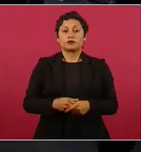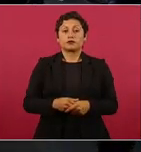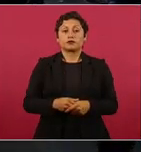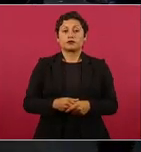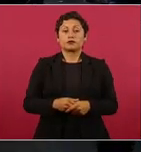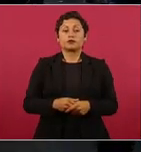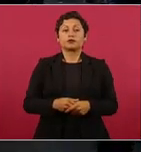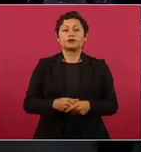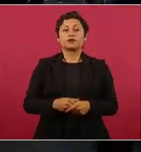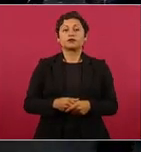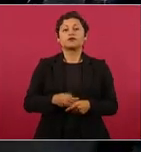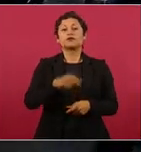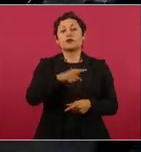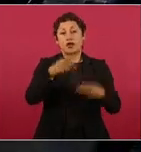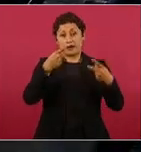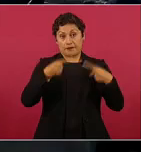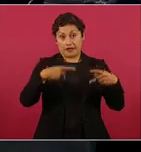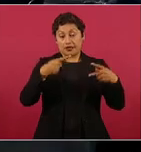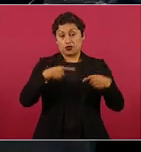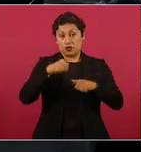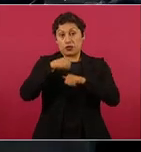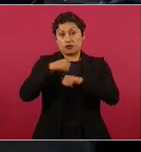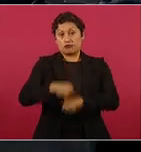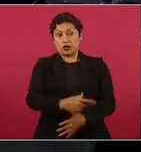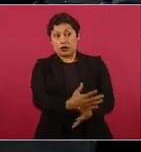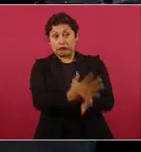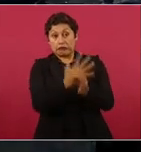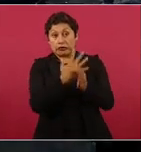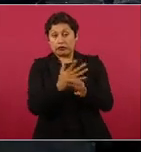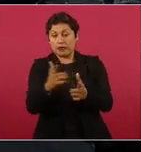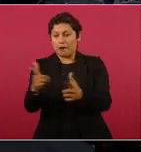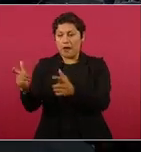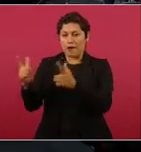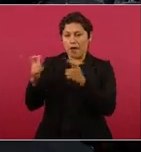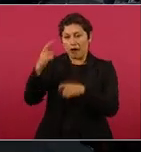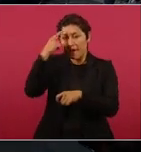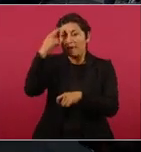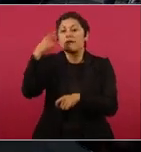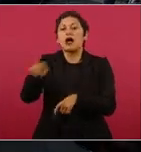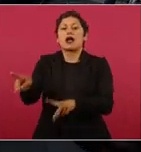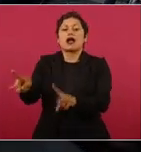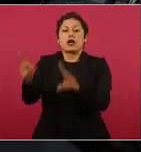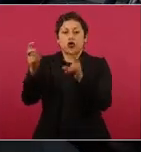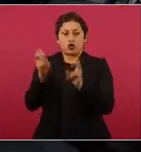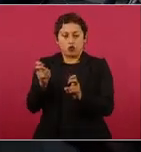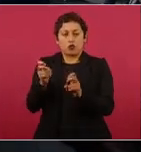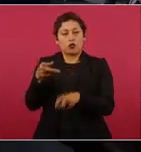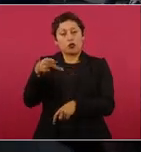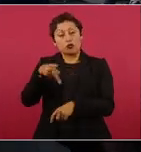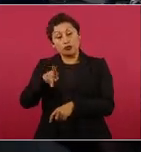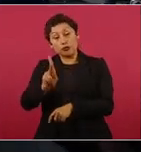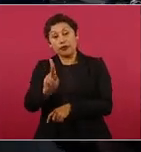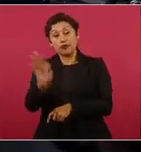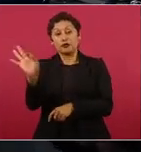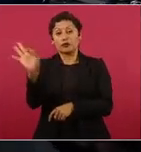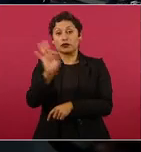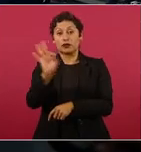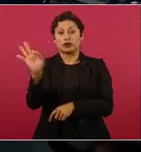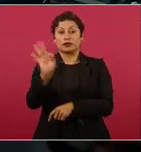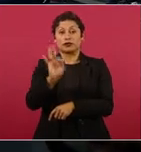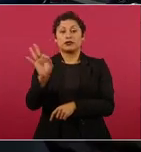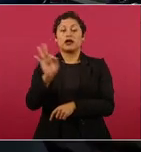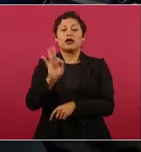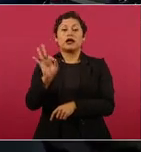las autoridades locales aseguran que fue un intento de robo, pero como consecuencia supuestamente de que se